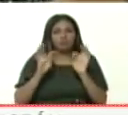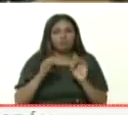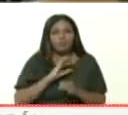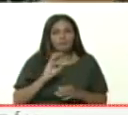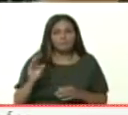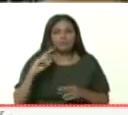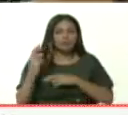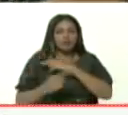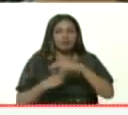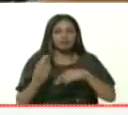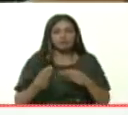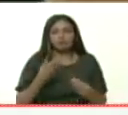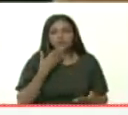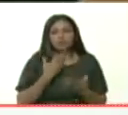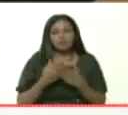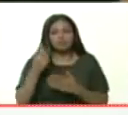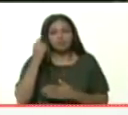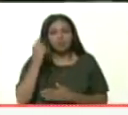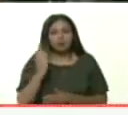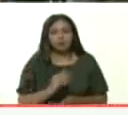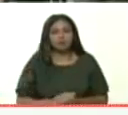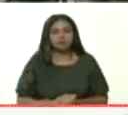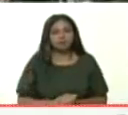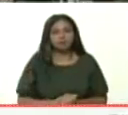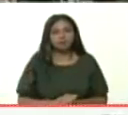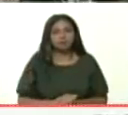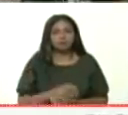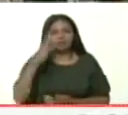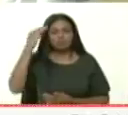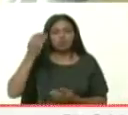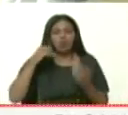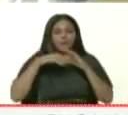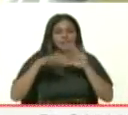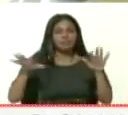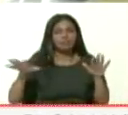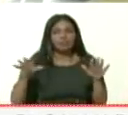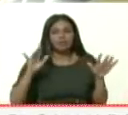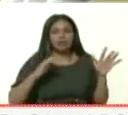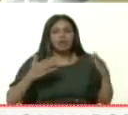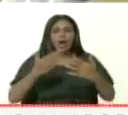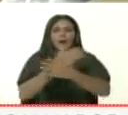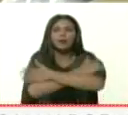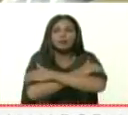patria de revolución. Muchas gracias, mujeres. Que Dios las bendiga. Las